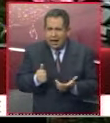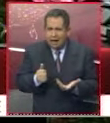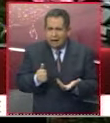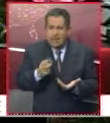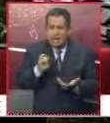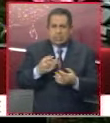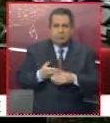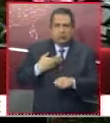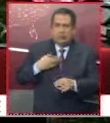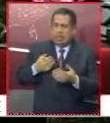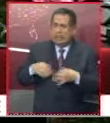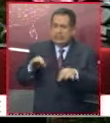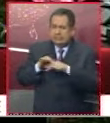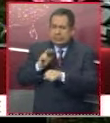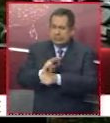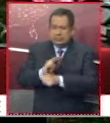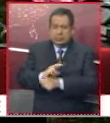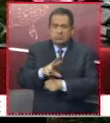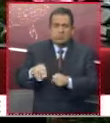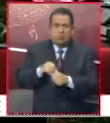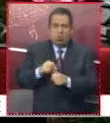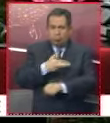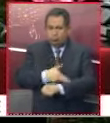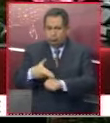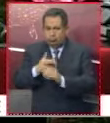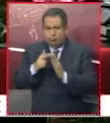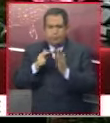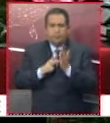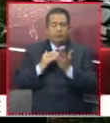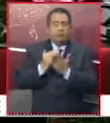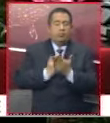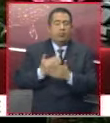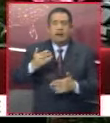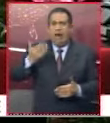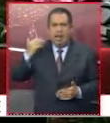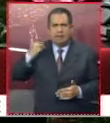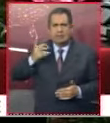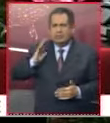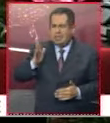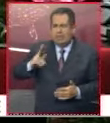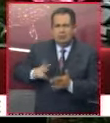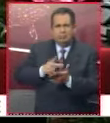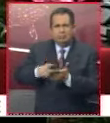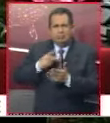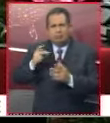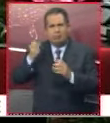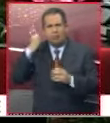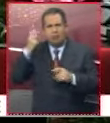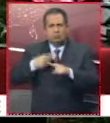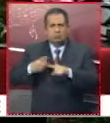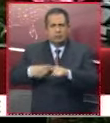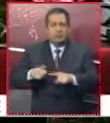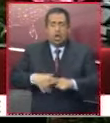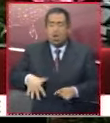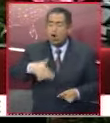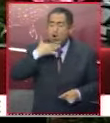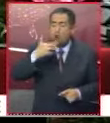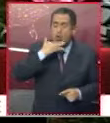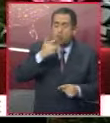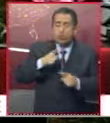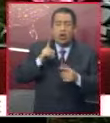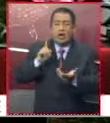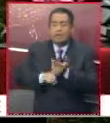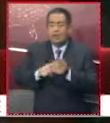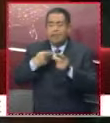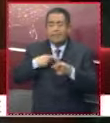la corrupción. Reitero aquí lo ya dicho muchas veces en otros foros. La corrupción es un problema